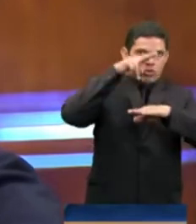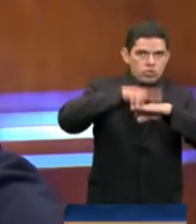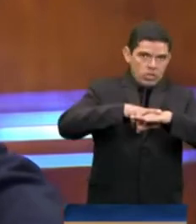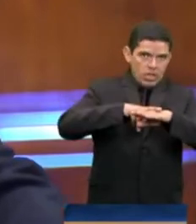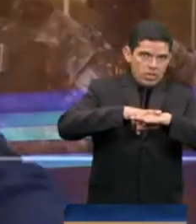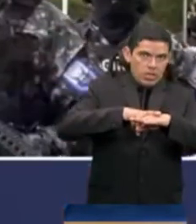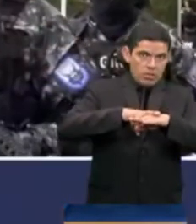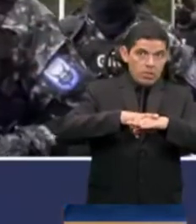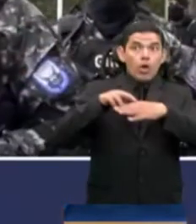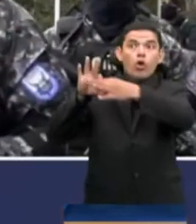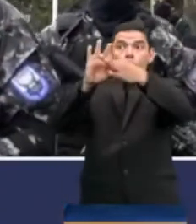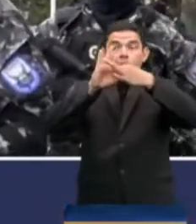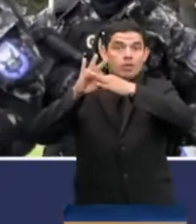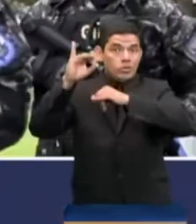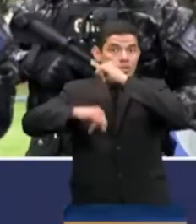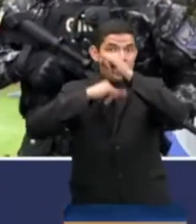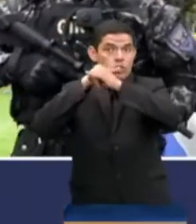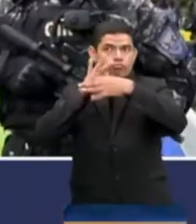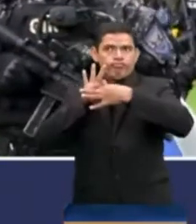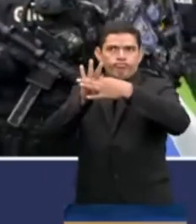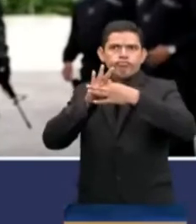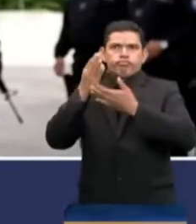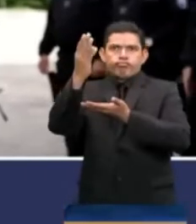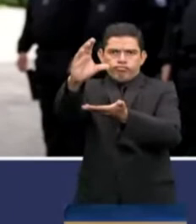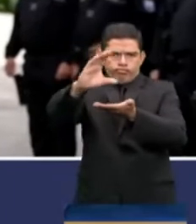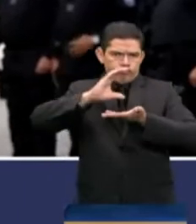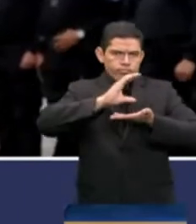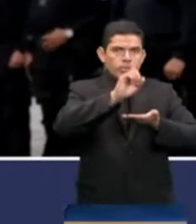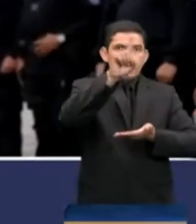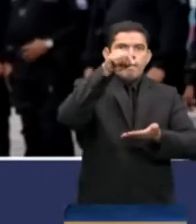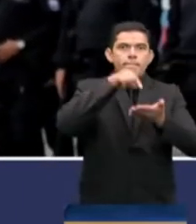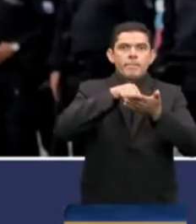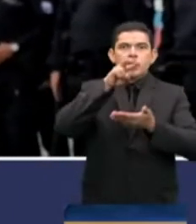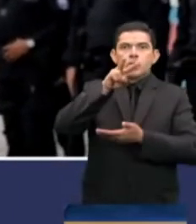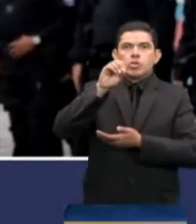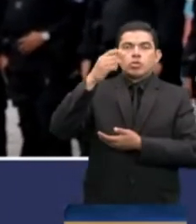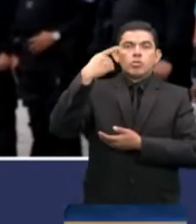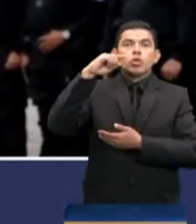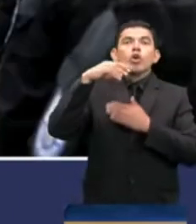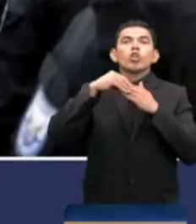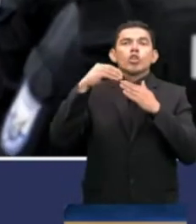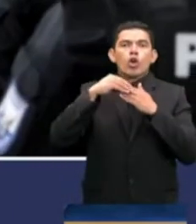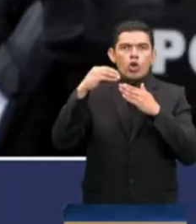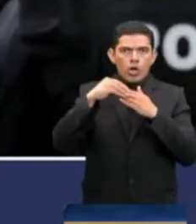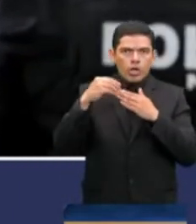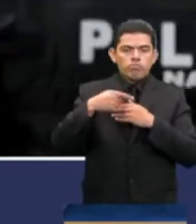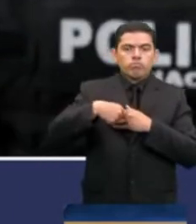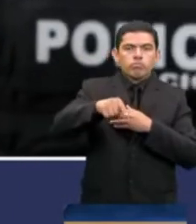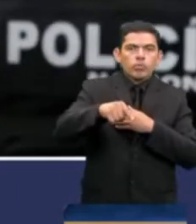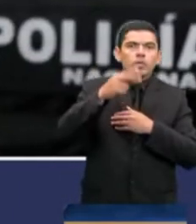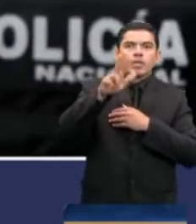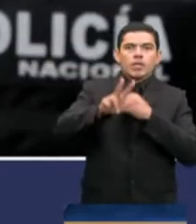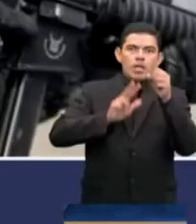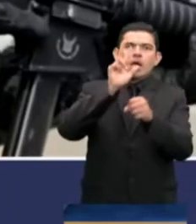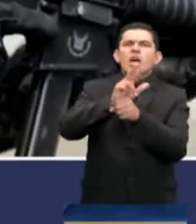cooperación internacional, vamos a invertir 1.200 millones de dólares en los próximos